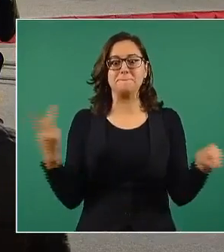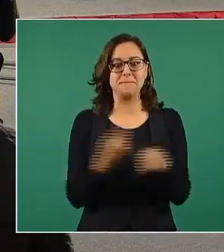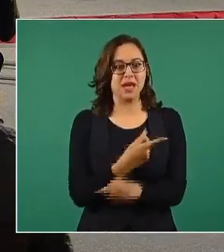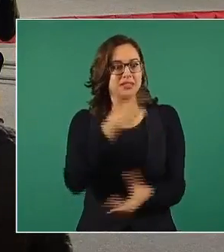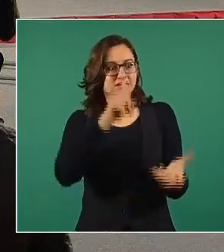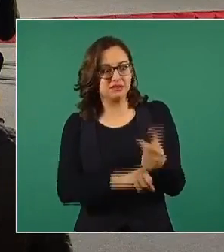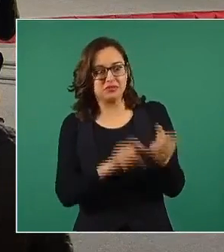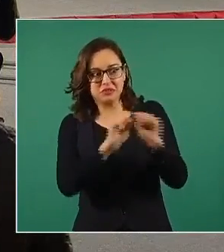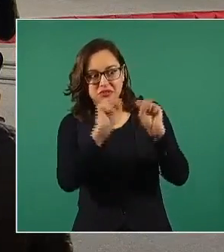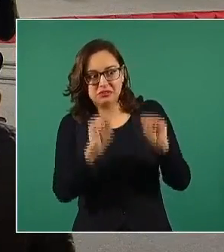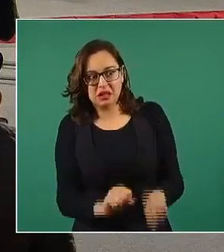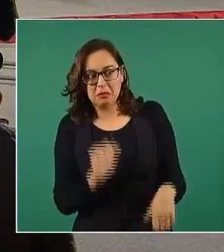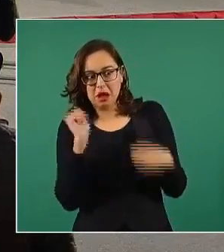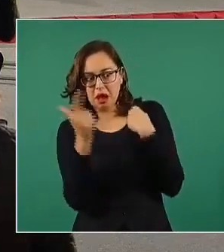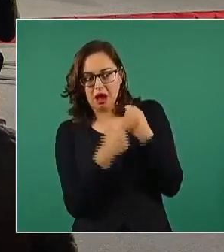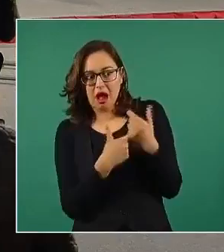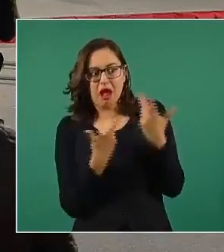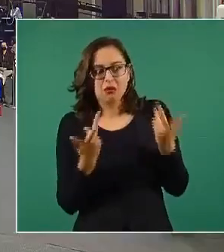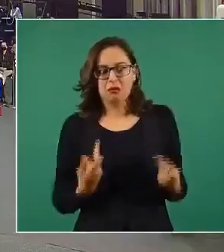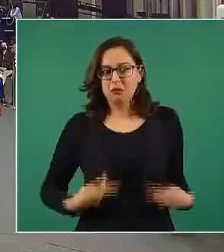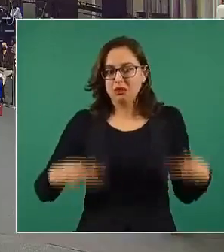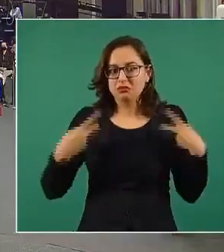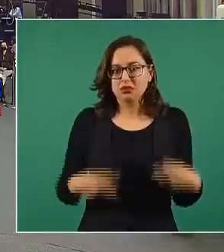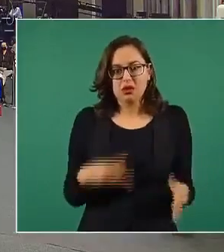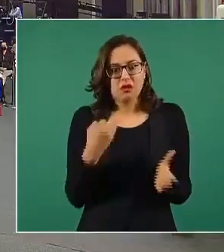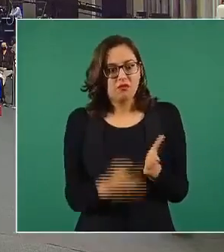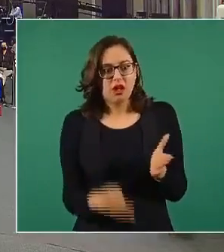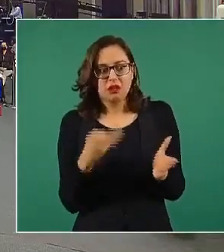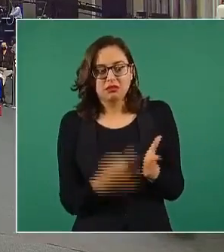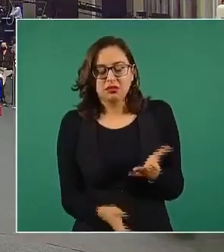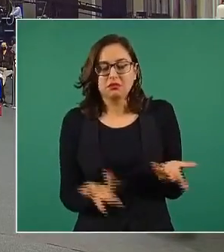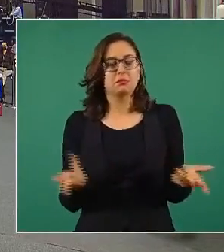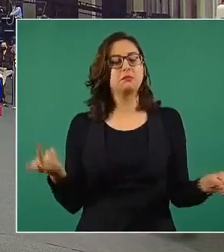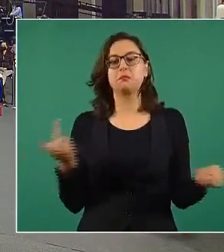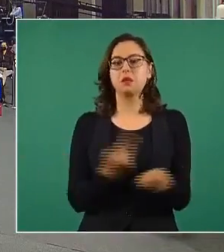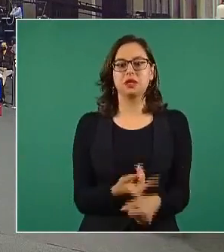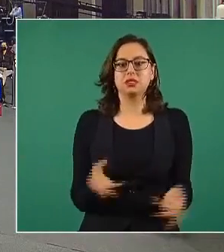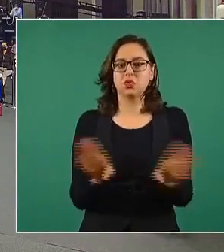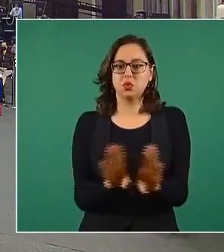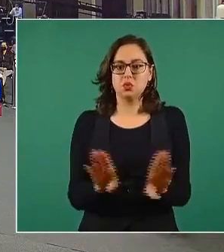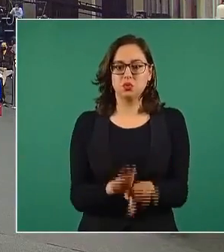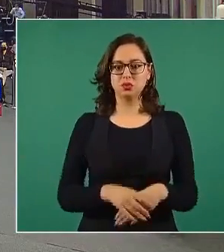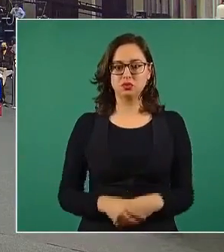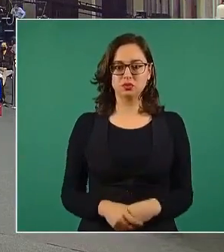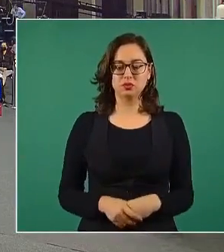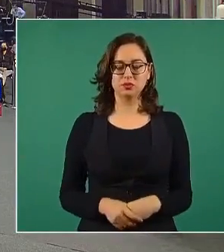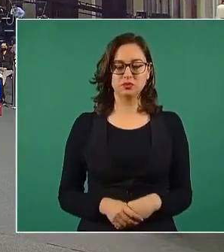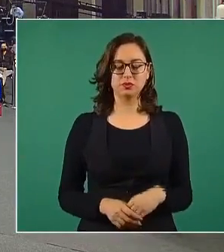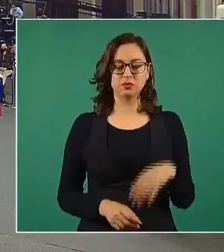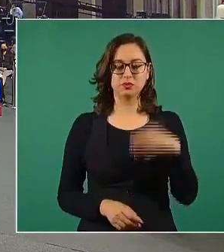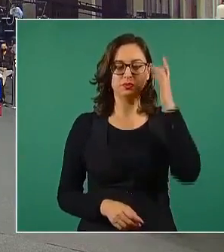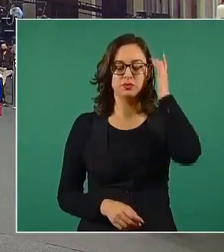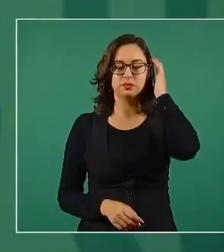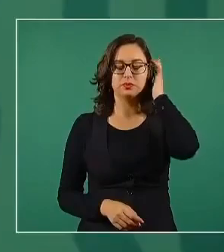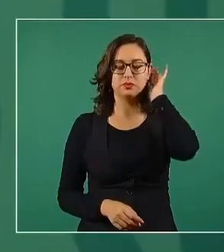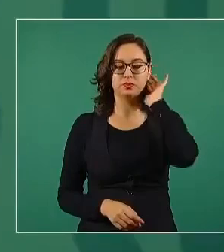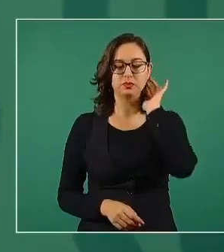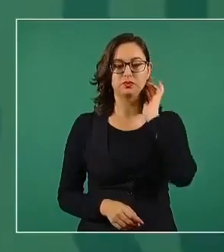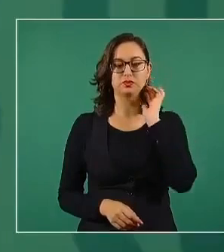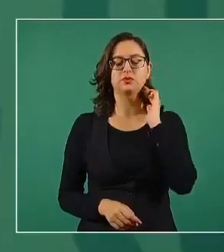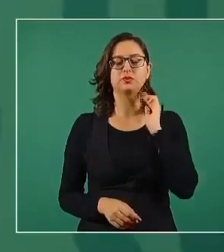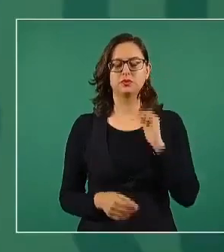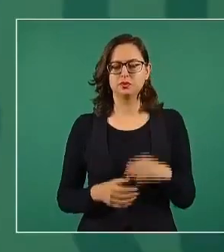sistema, o bien de personal, o de ambos. ¿Qué sabe usted al respecto? Bueno, yo no tengo